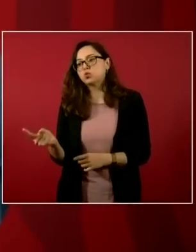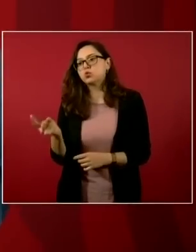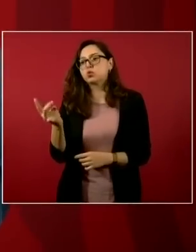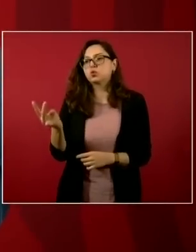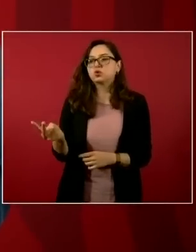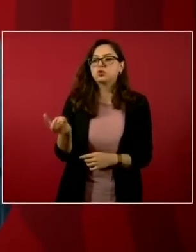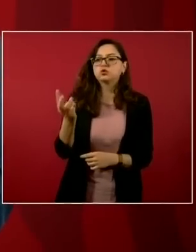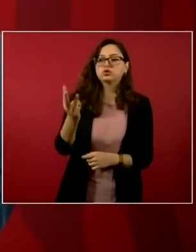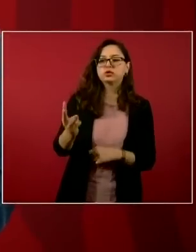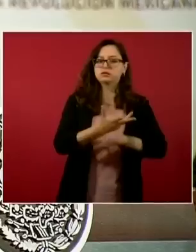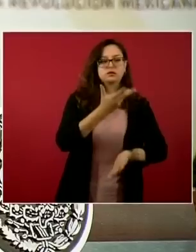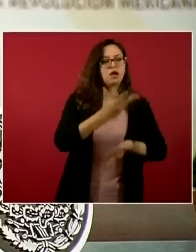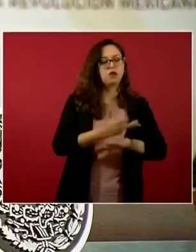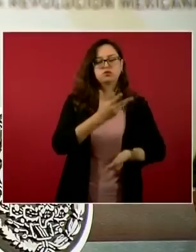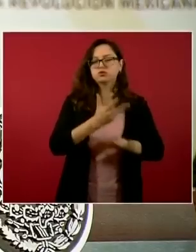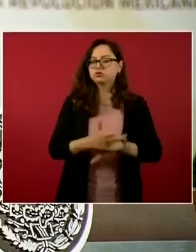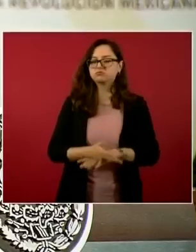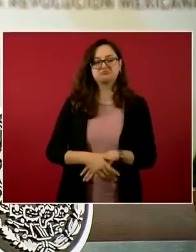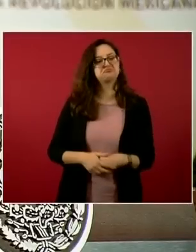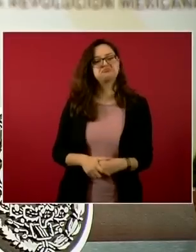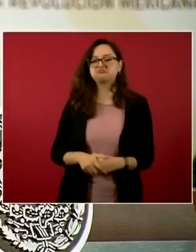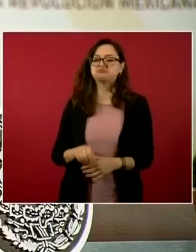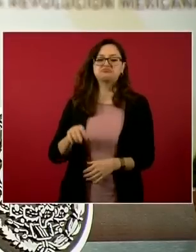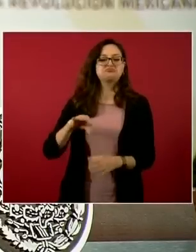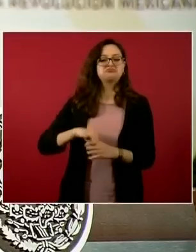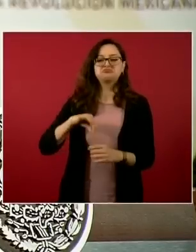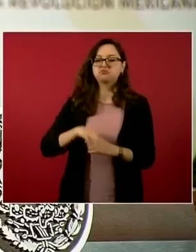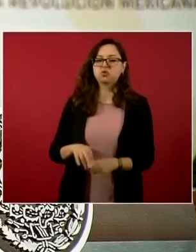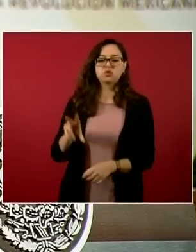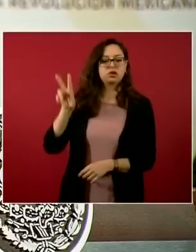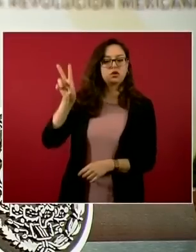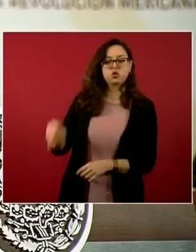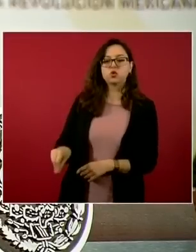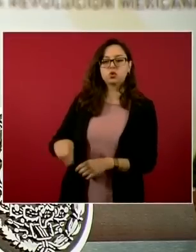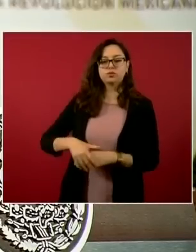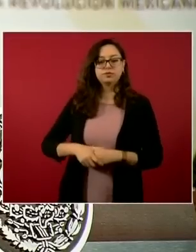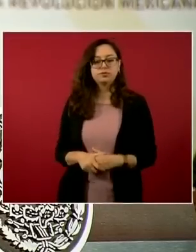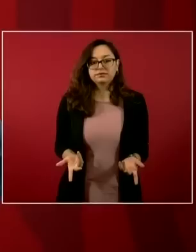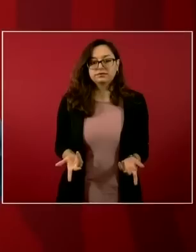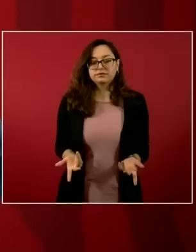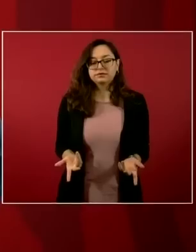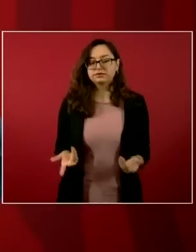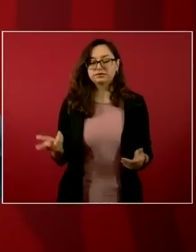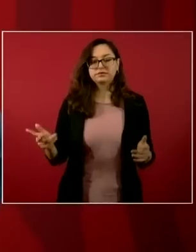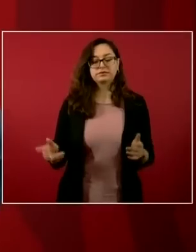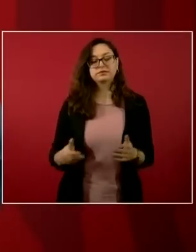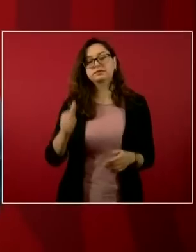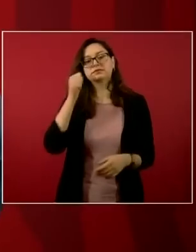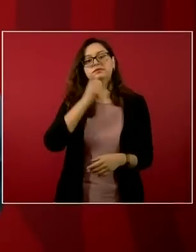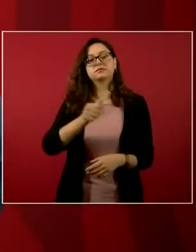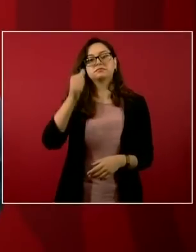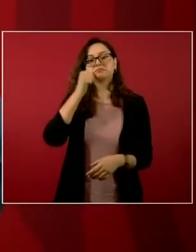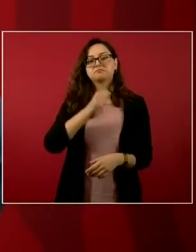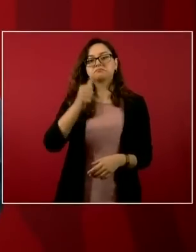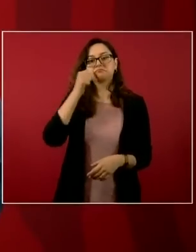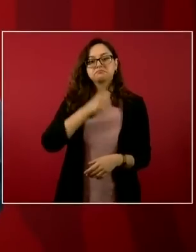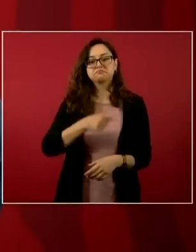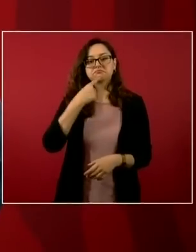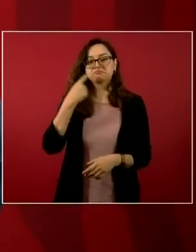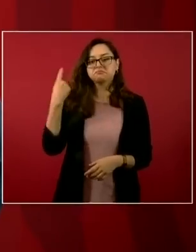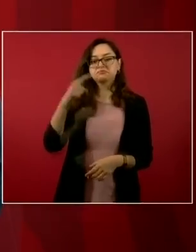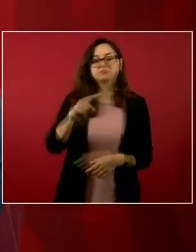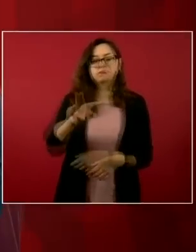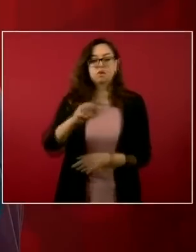Unidos en contra y ejerce veto y queda sin efecto